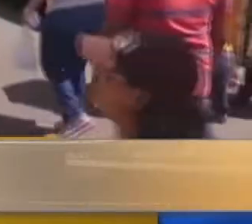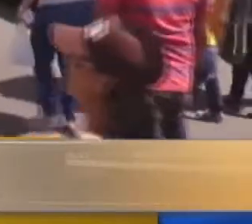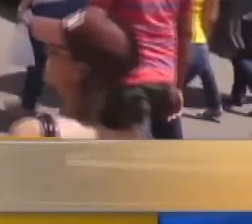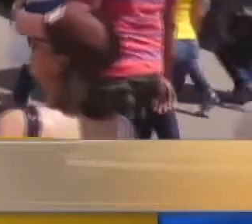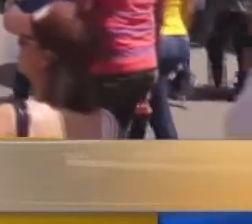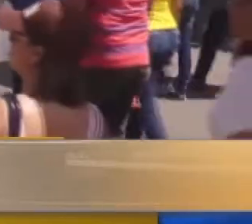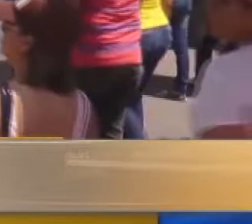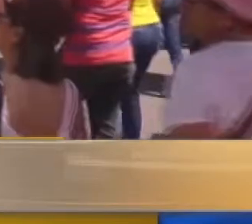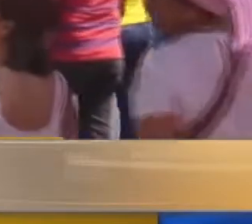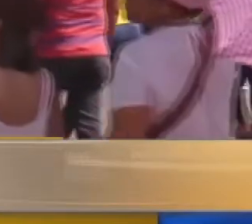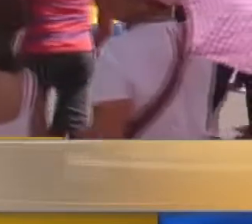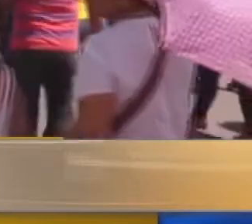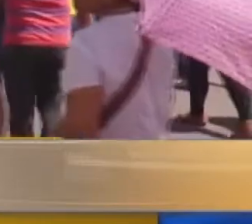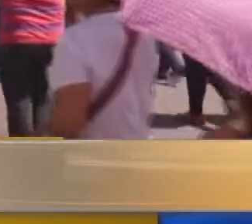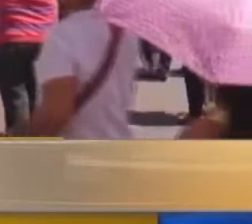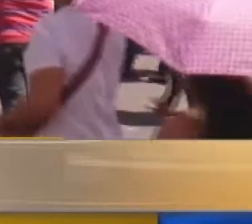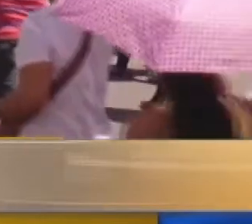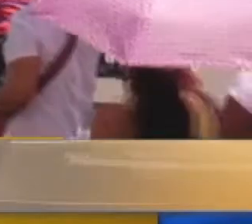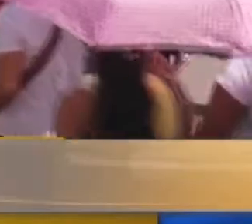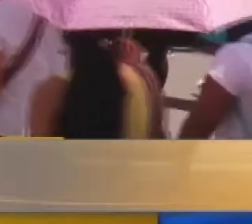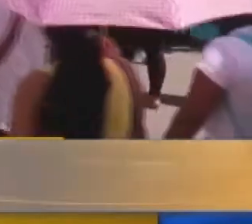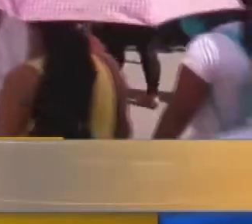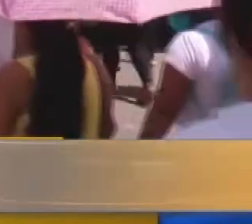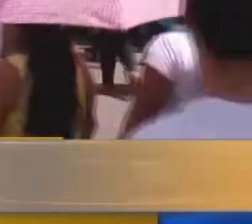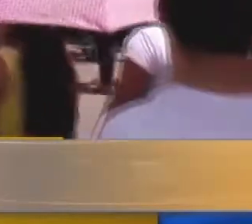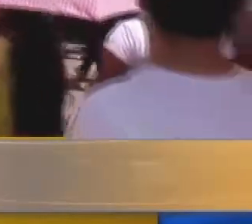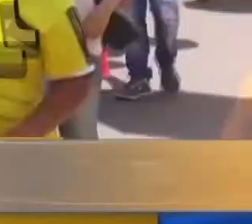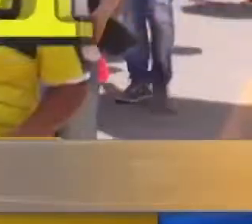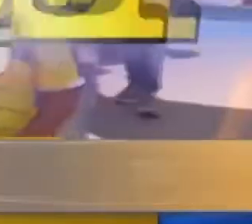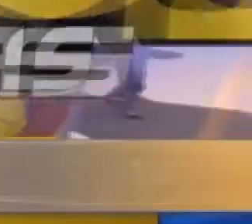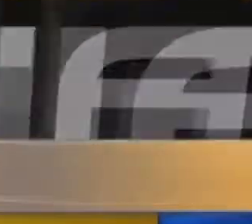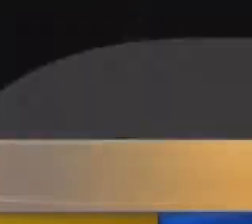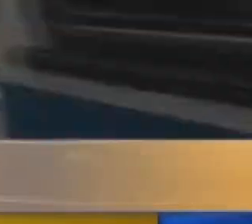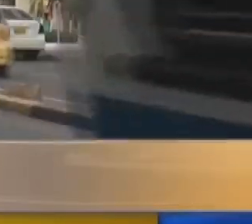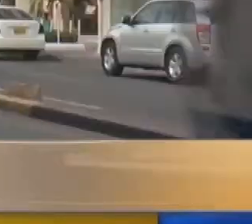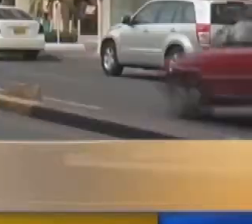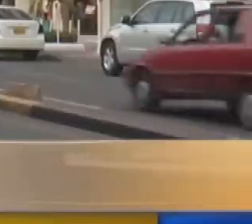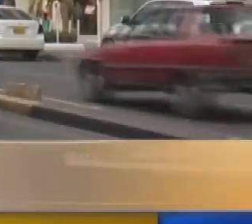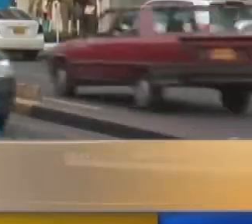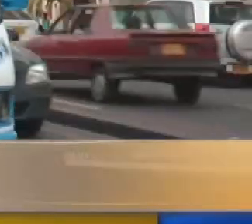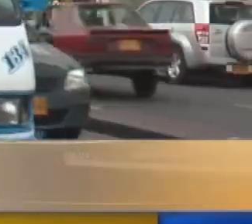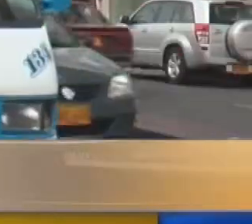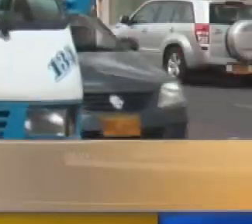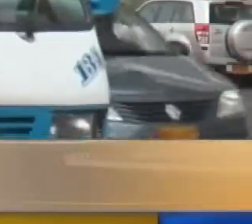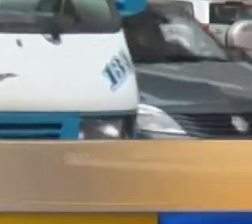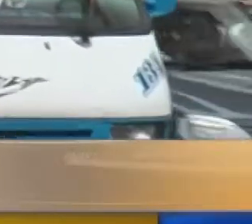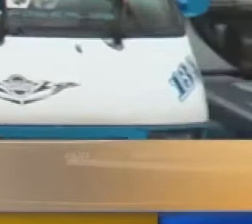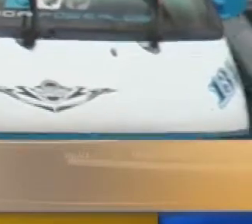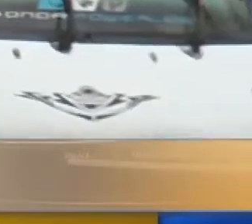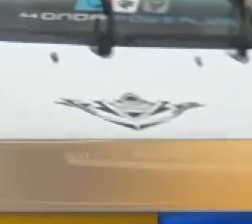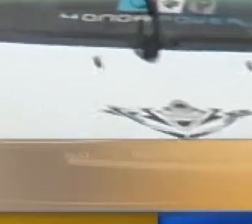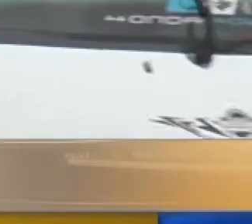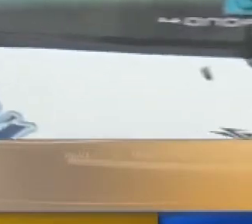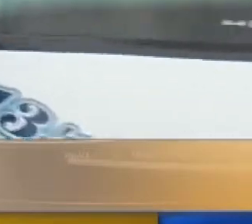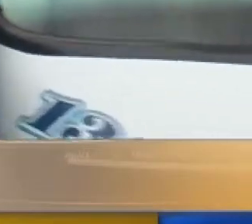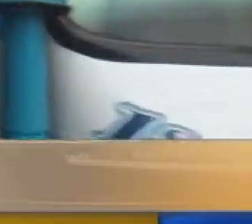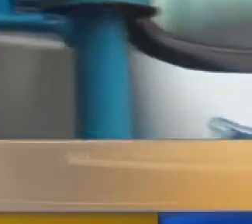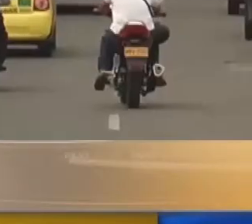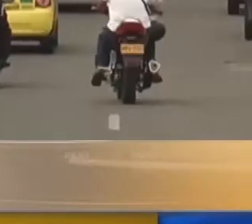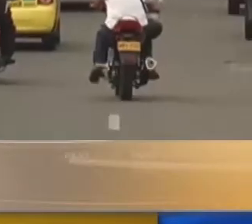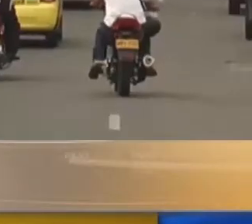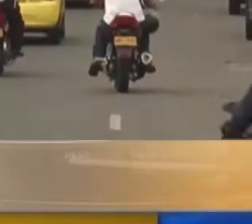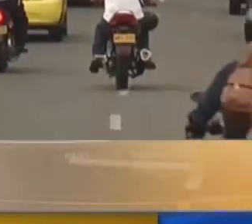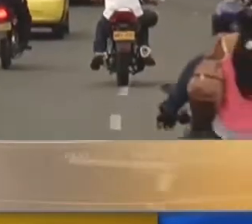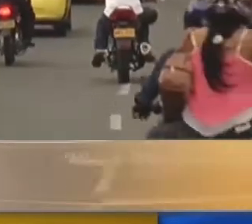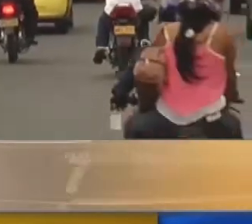FECODE. Docentes marcharon hoy por las principales calles de la ciudad. Empresa de transporte anuncia servicios gratuitos